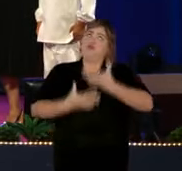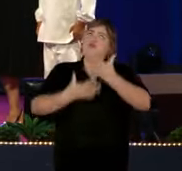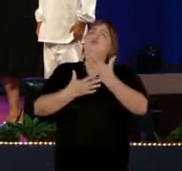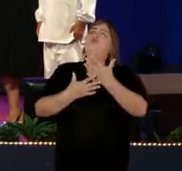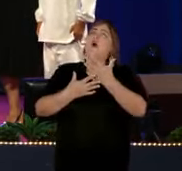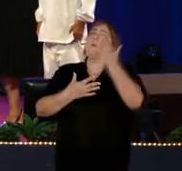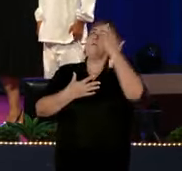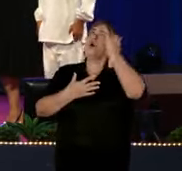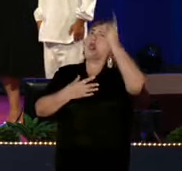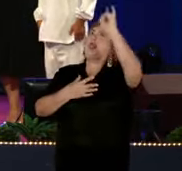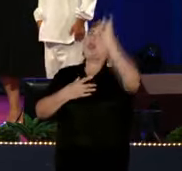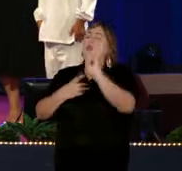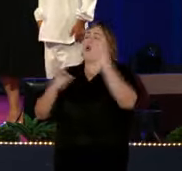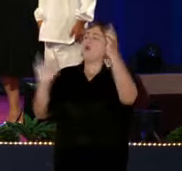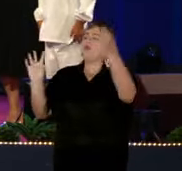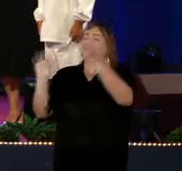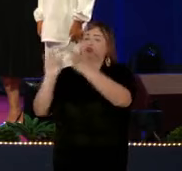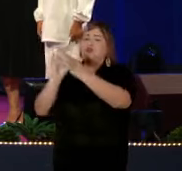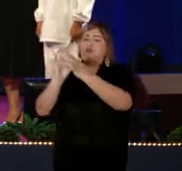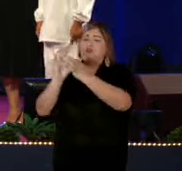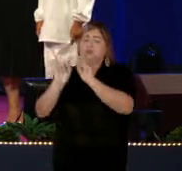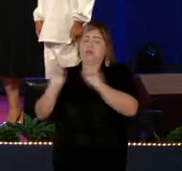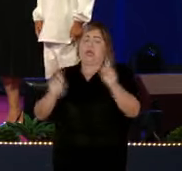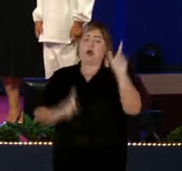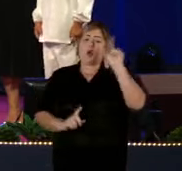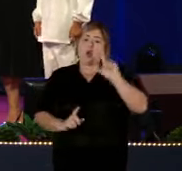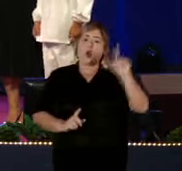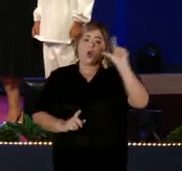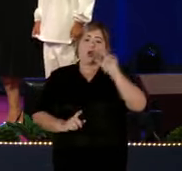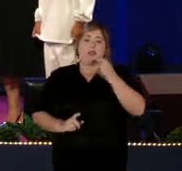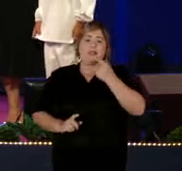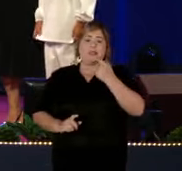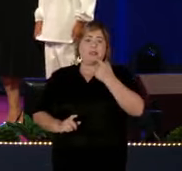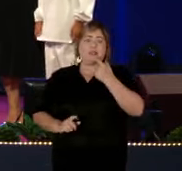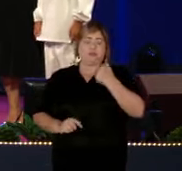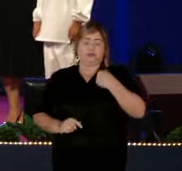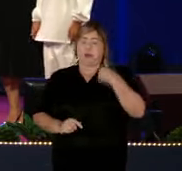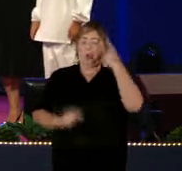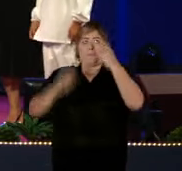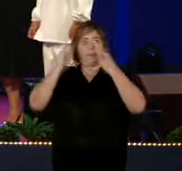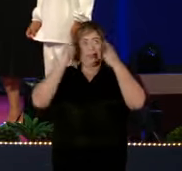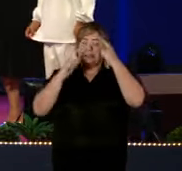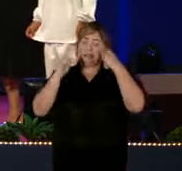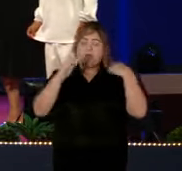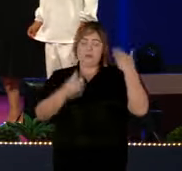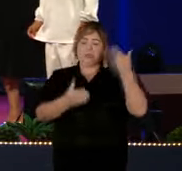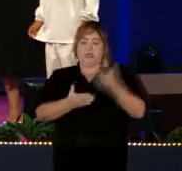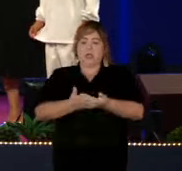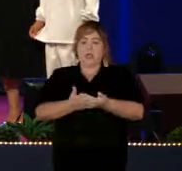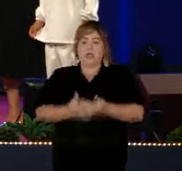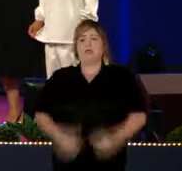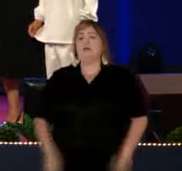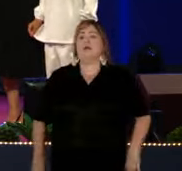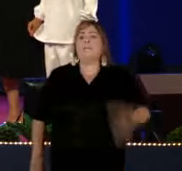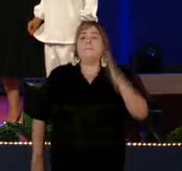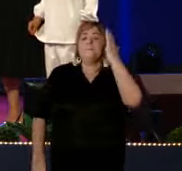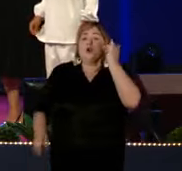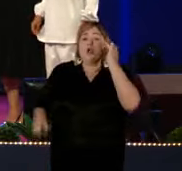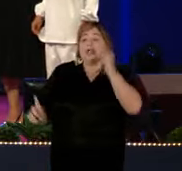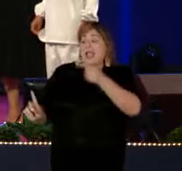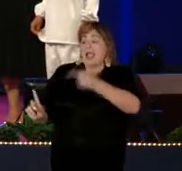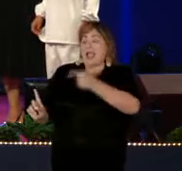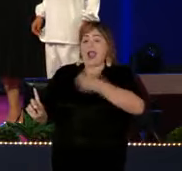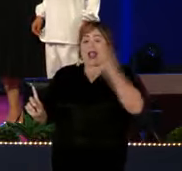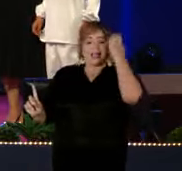él. Pero el lunes, tengo que decir que yo no pensaba venir al círculo de oración porque él tenía un examen que yo encontraba que tenía